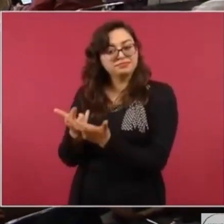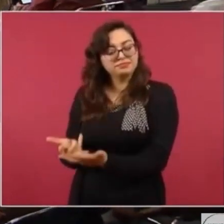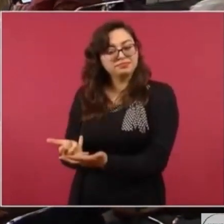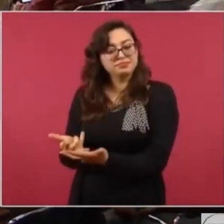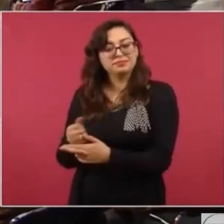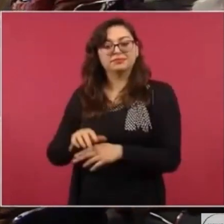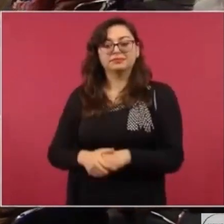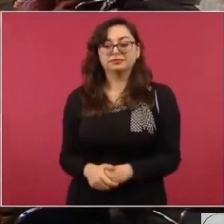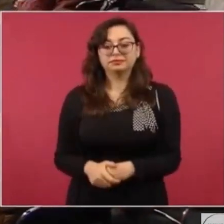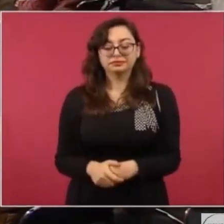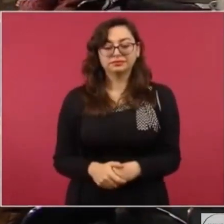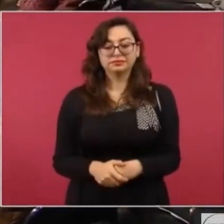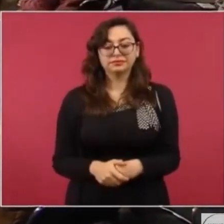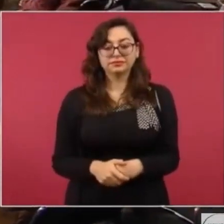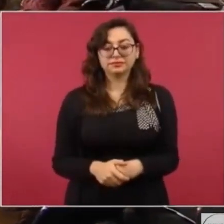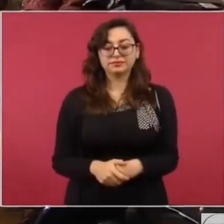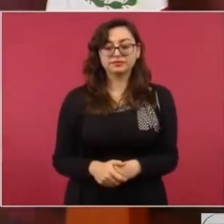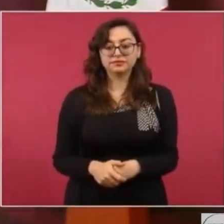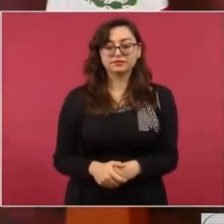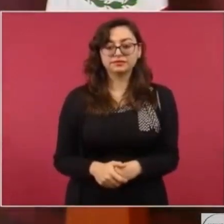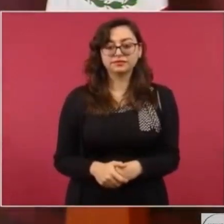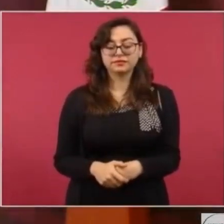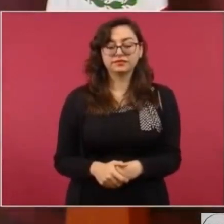Y las reservas